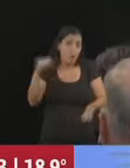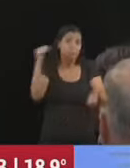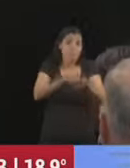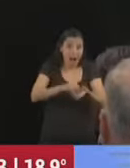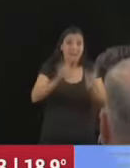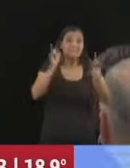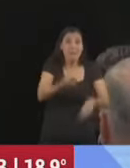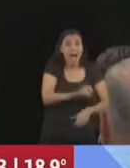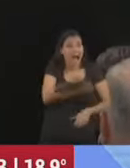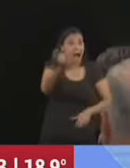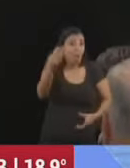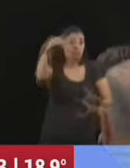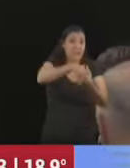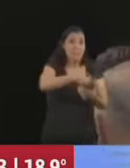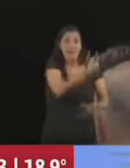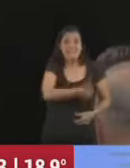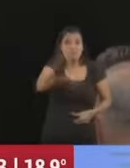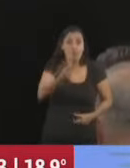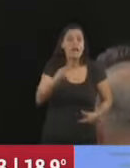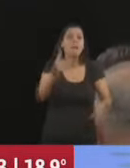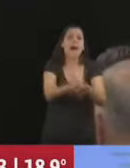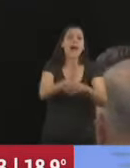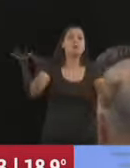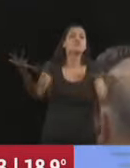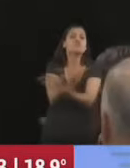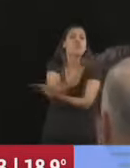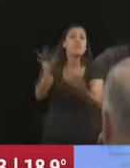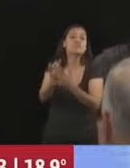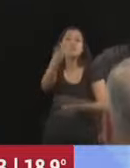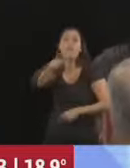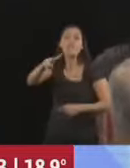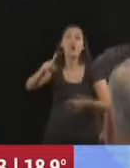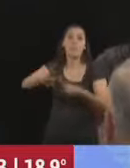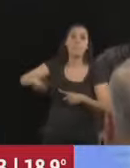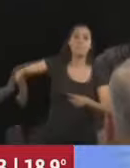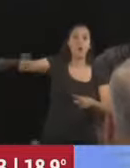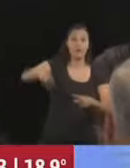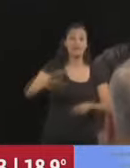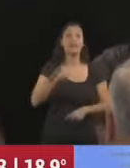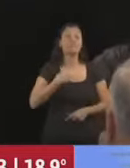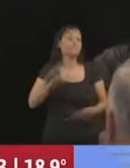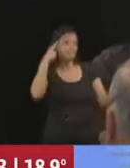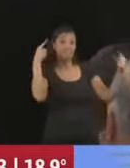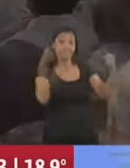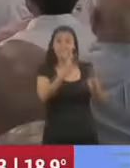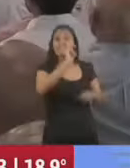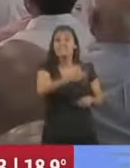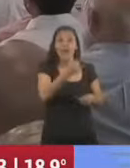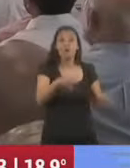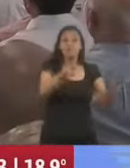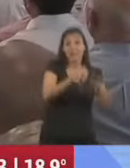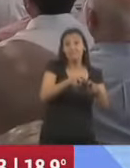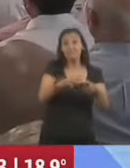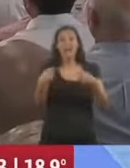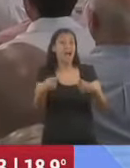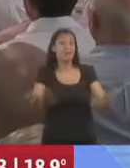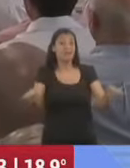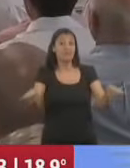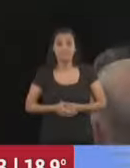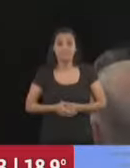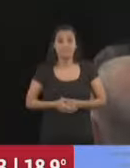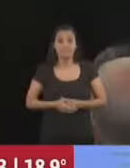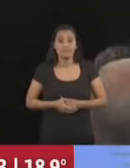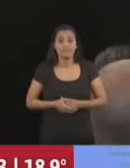que previamente lo había planteado también el secretario de Agroindustria, Vilela, que habría la posibilidad a bajar